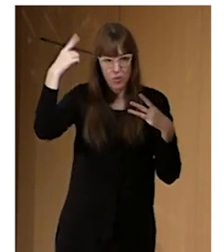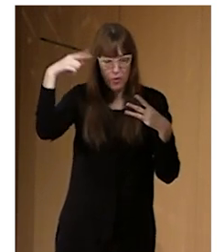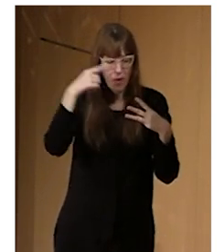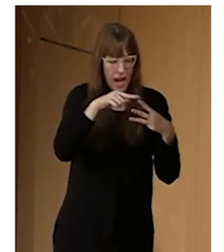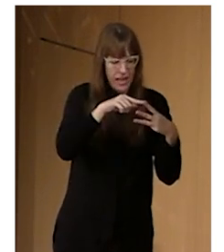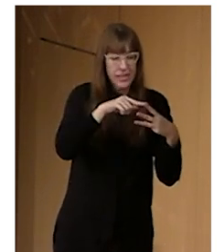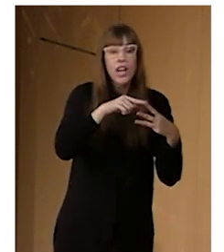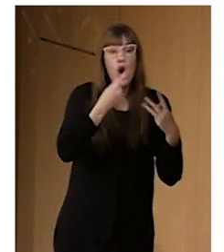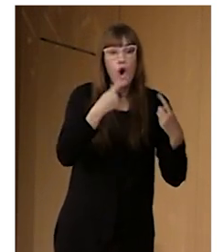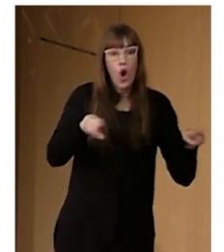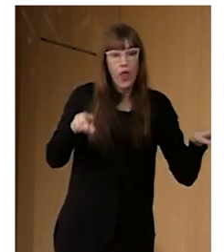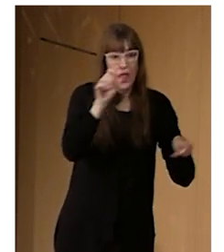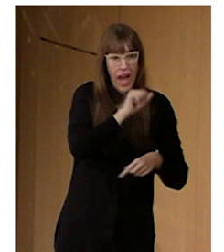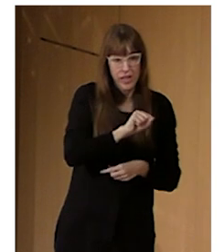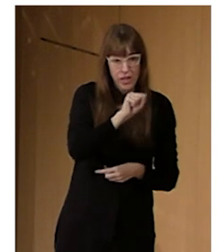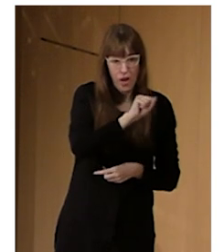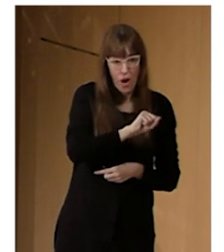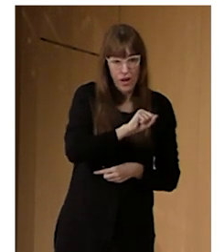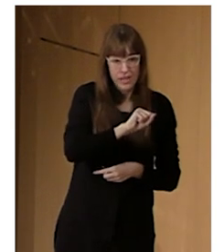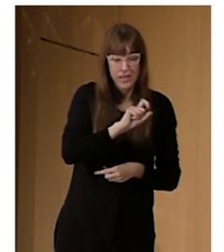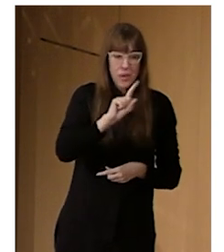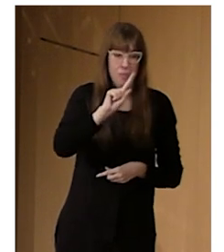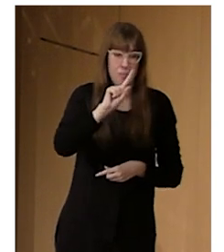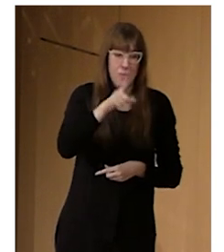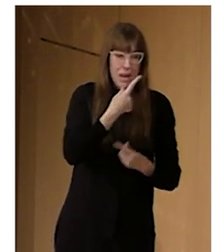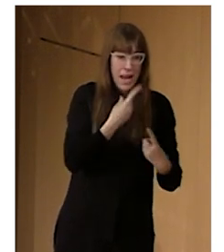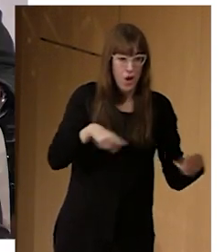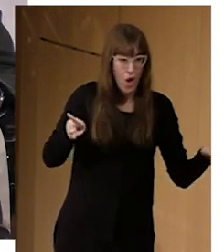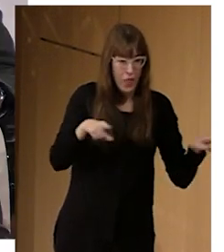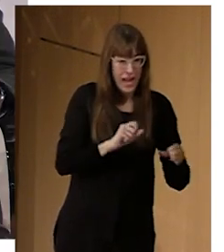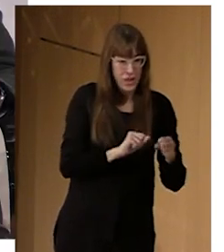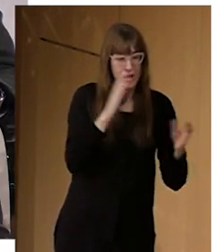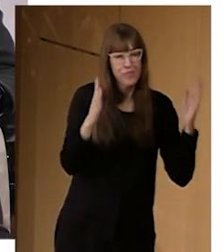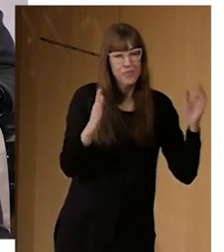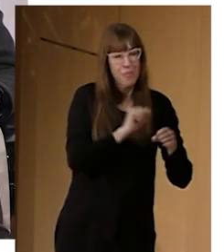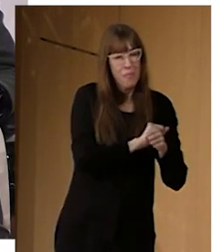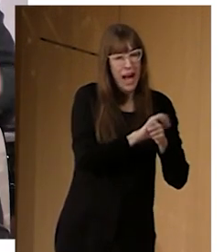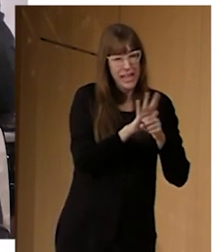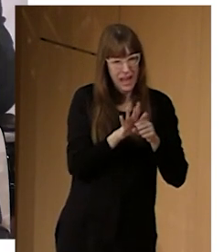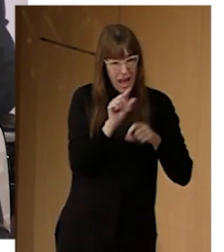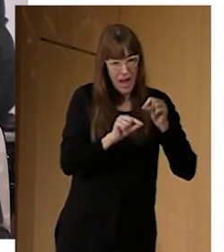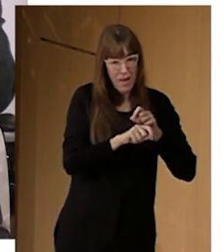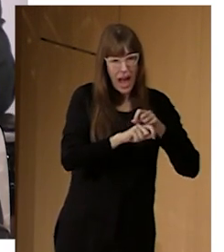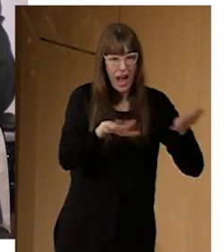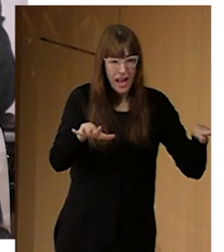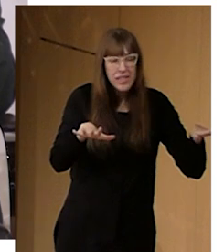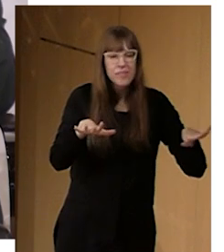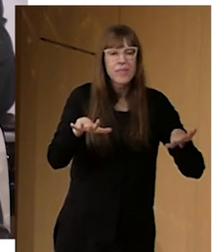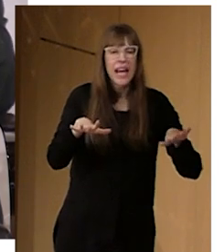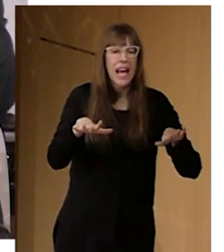lado los conciertos el primer concierto en pandemia lo hicimos 100% digital con un contenido completamente